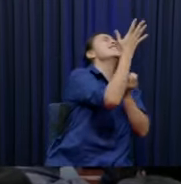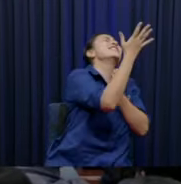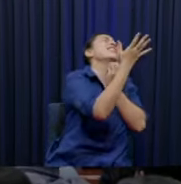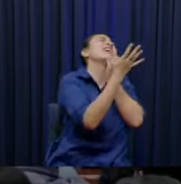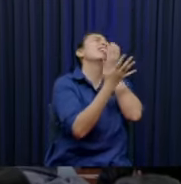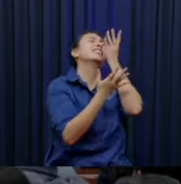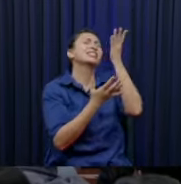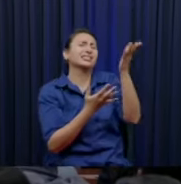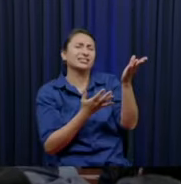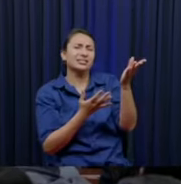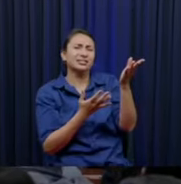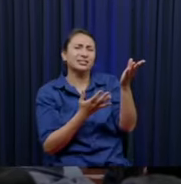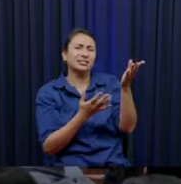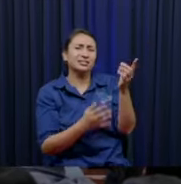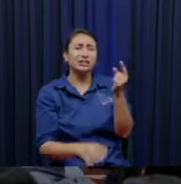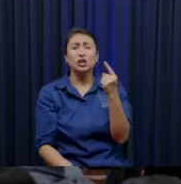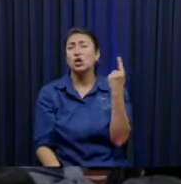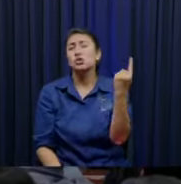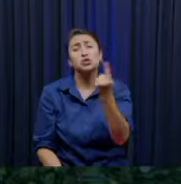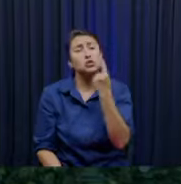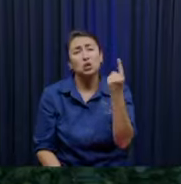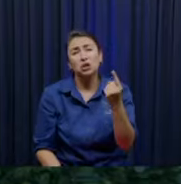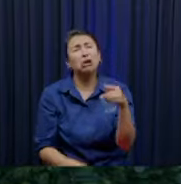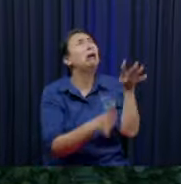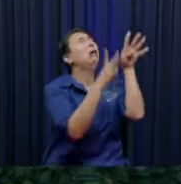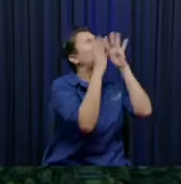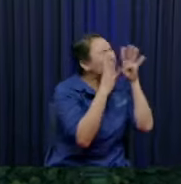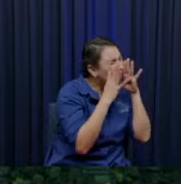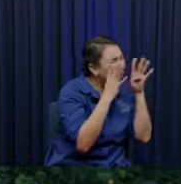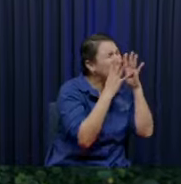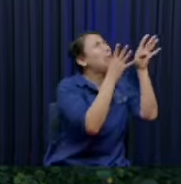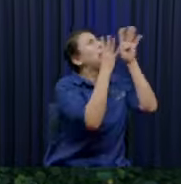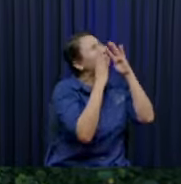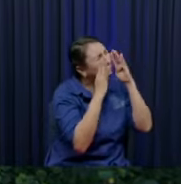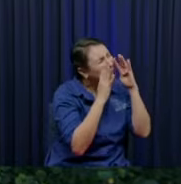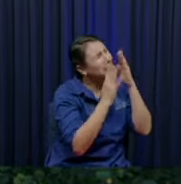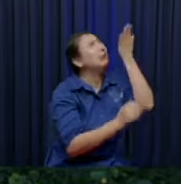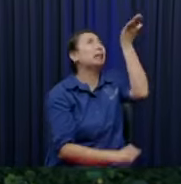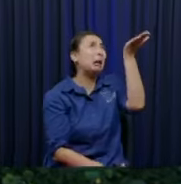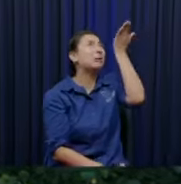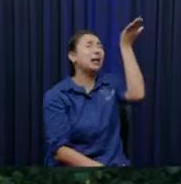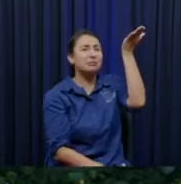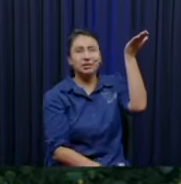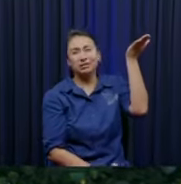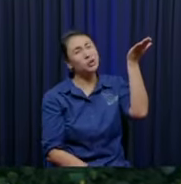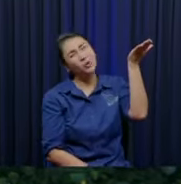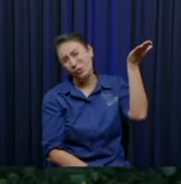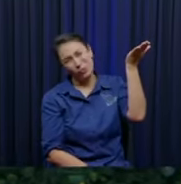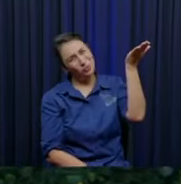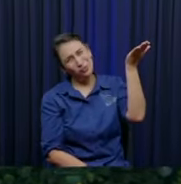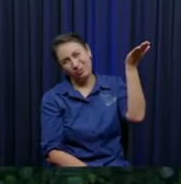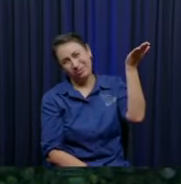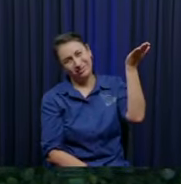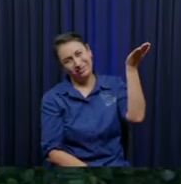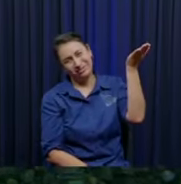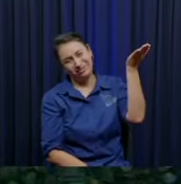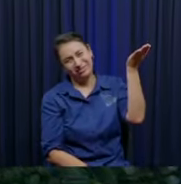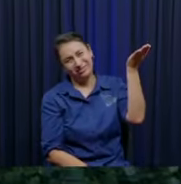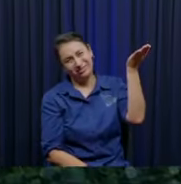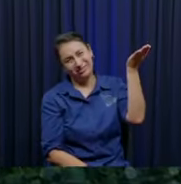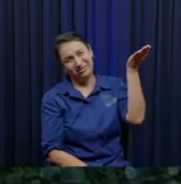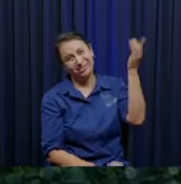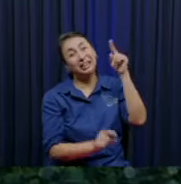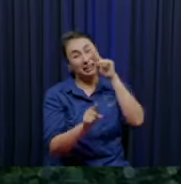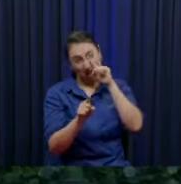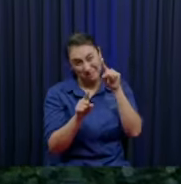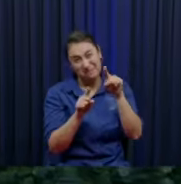oraciones todos los días. Ya viene este otra vez con esa su chillada que, ¿se imaginan? Y a veces quejándose